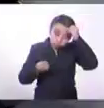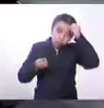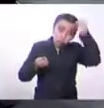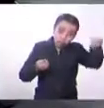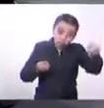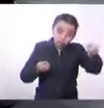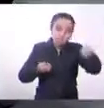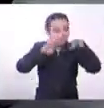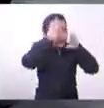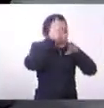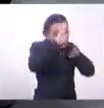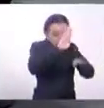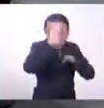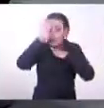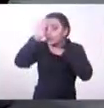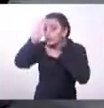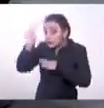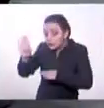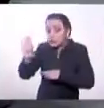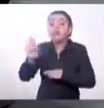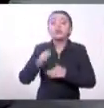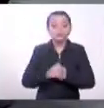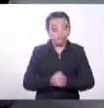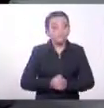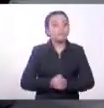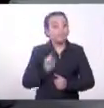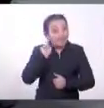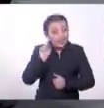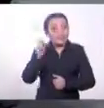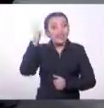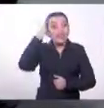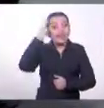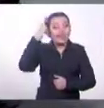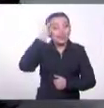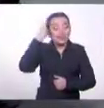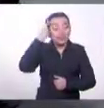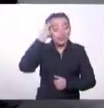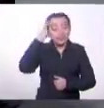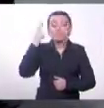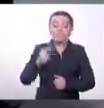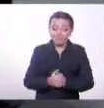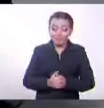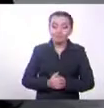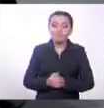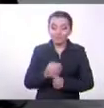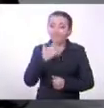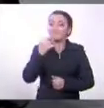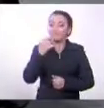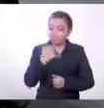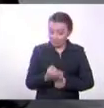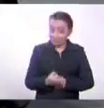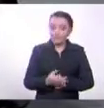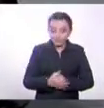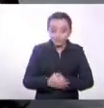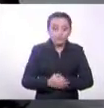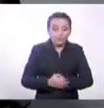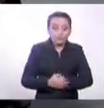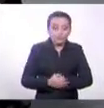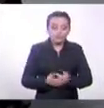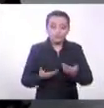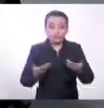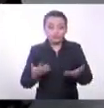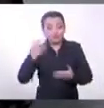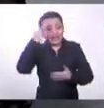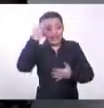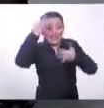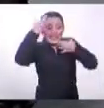la razón. Entonces, es importante esa información, conocer la información completa para tomar decisiones de manera más adecuada. Además, también